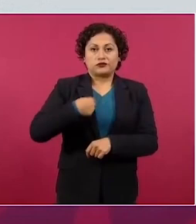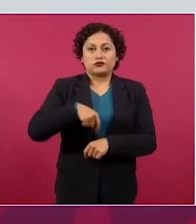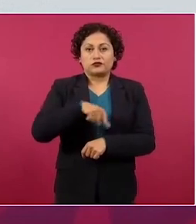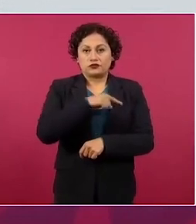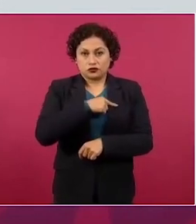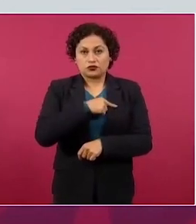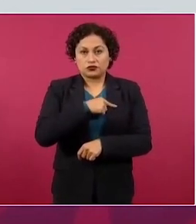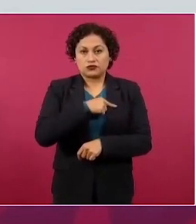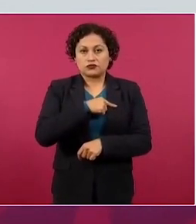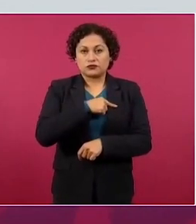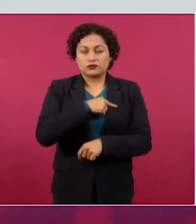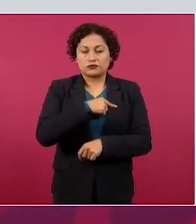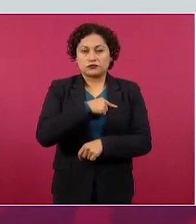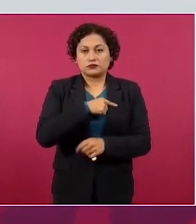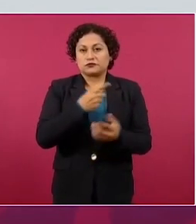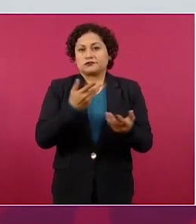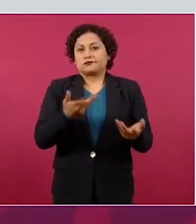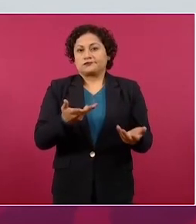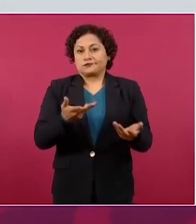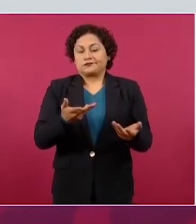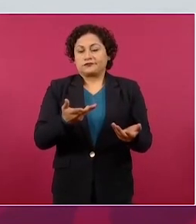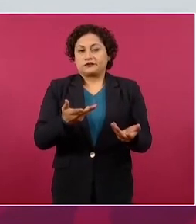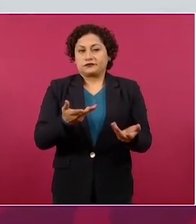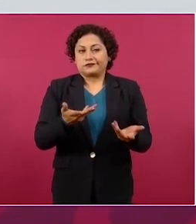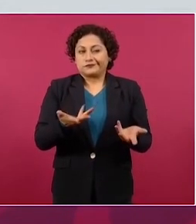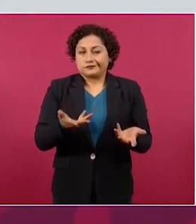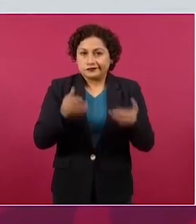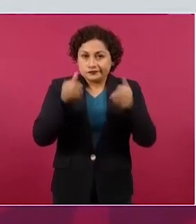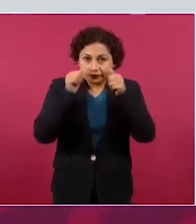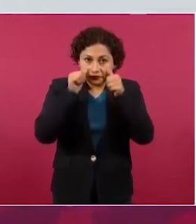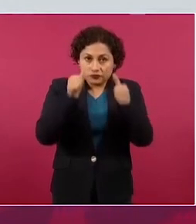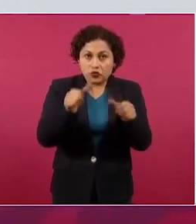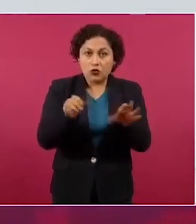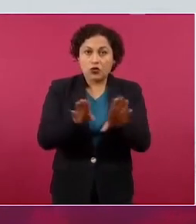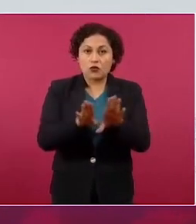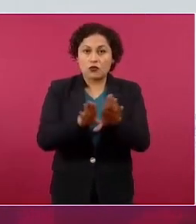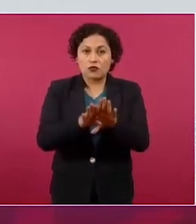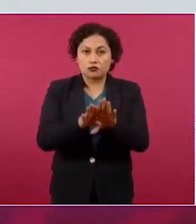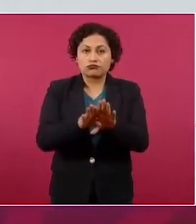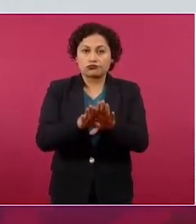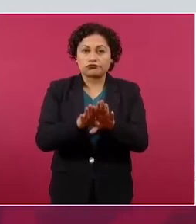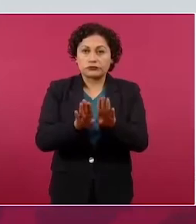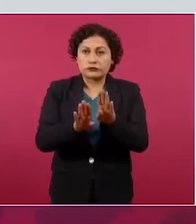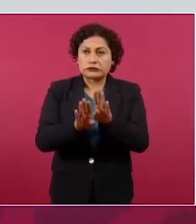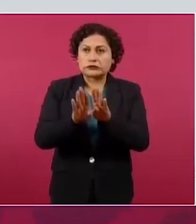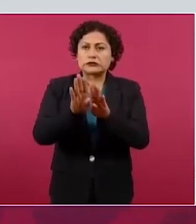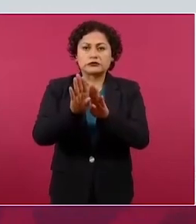tener un impulso ascendente, fue detener